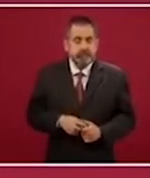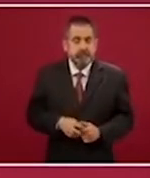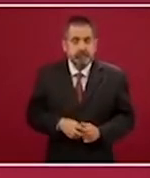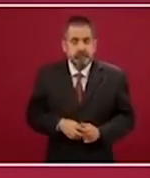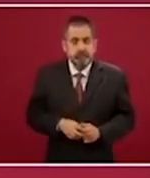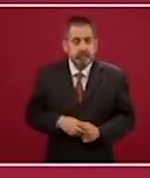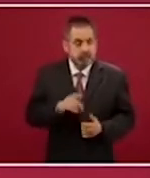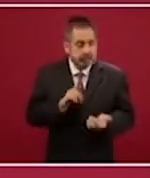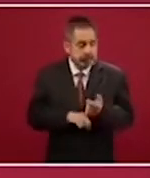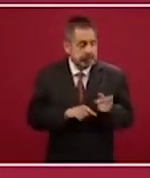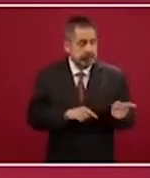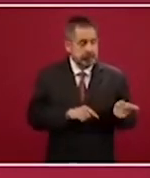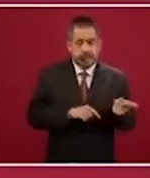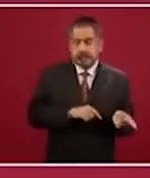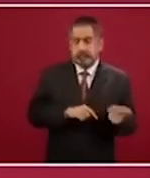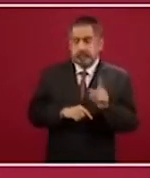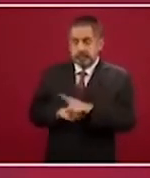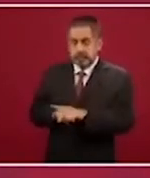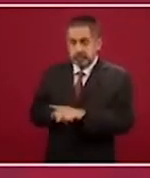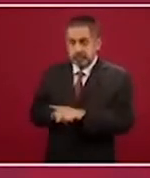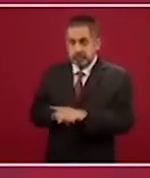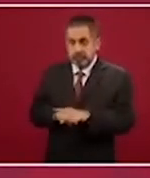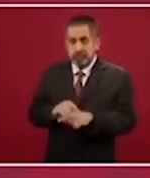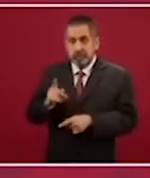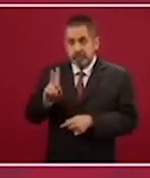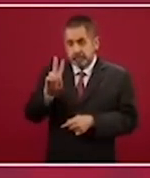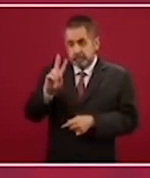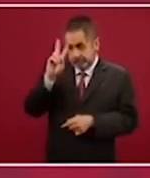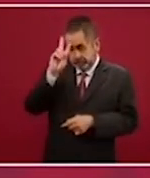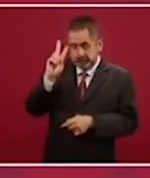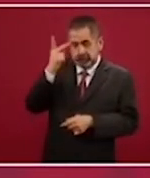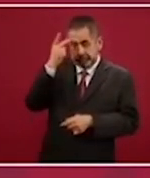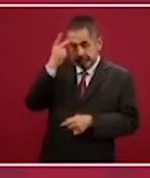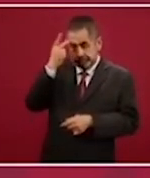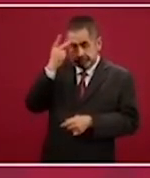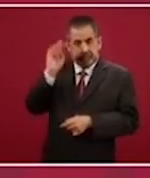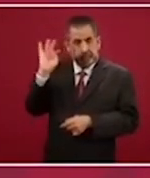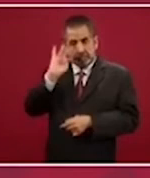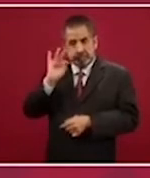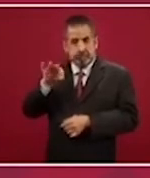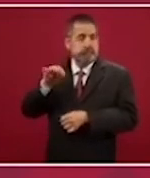puede cambiar de parecer y en el Senado votar